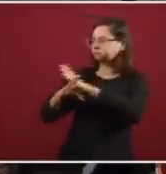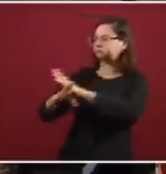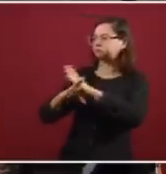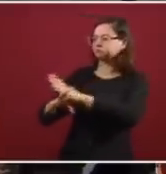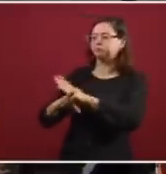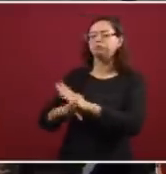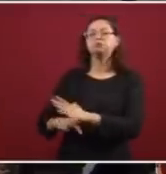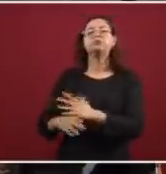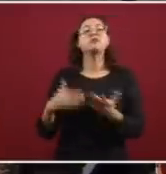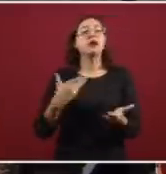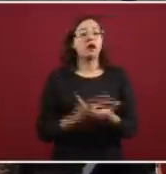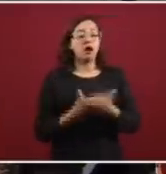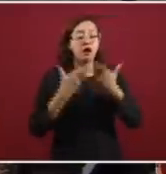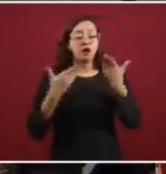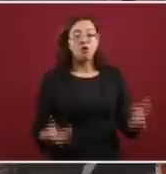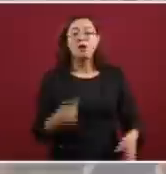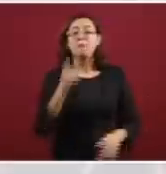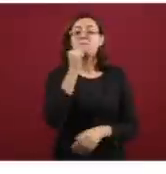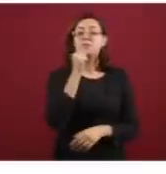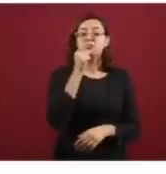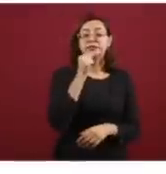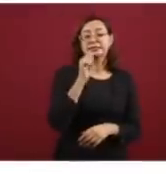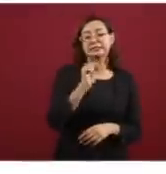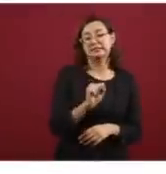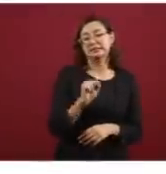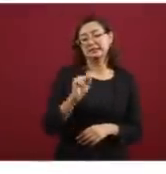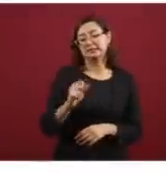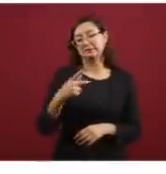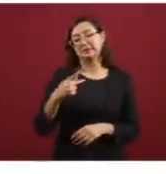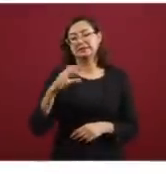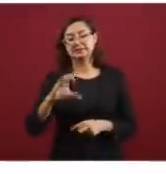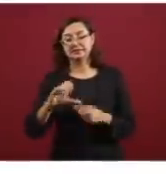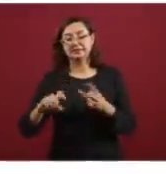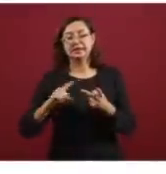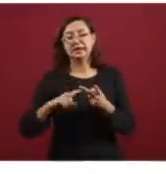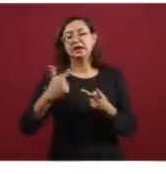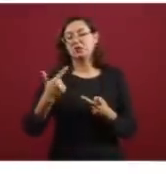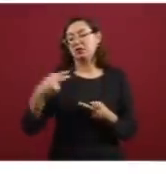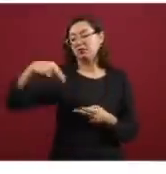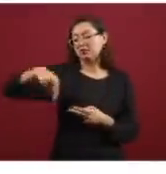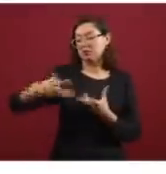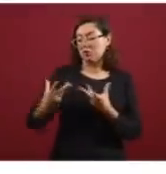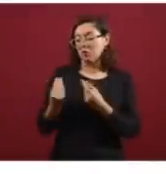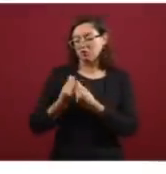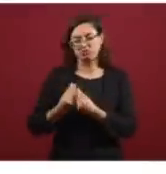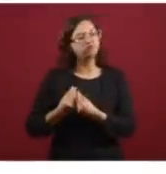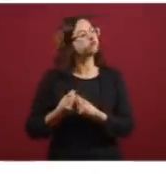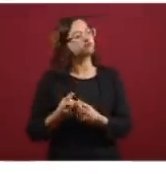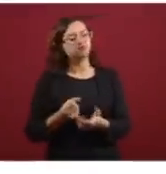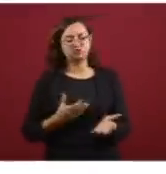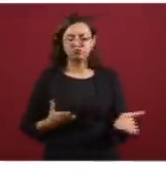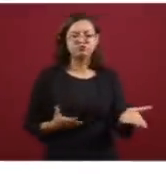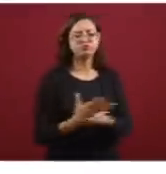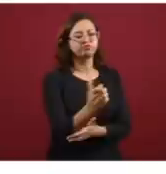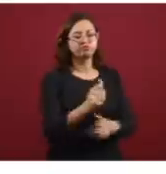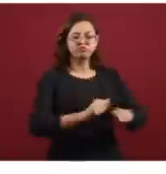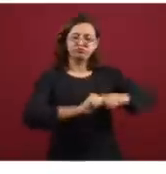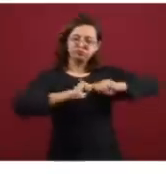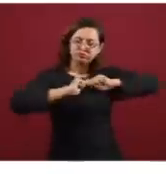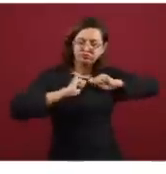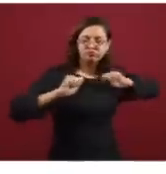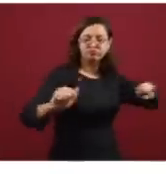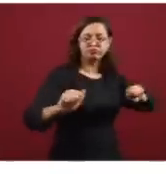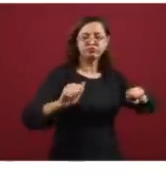Lo hicimos con el apoyo de la Secretaría de Seguridad y la Guardia Nacional, y también fuimos a hacer